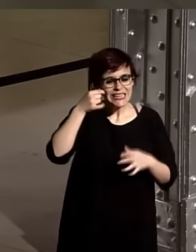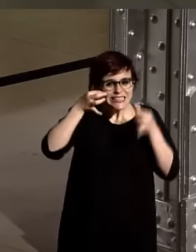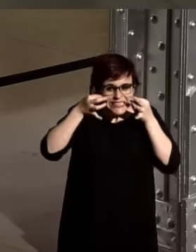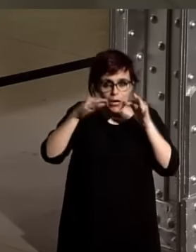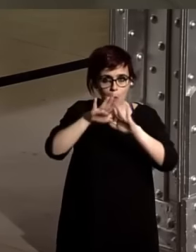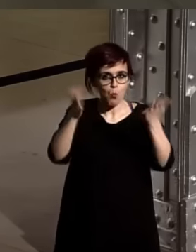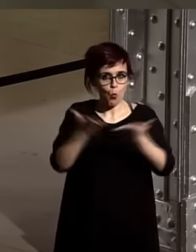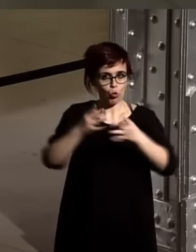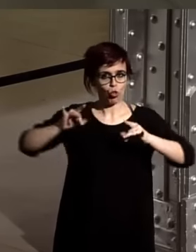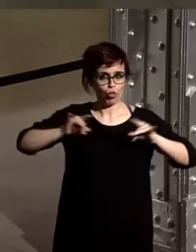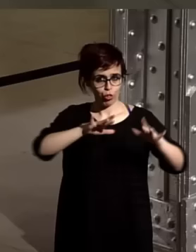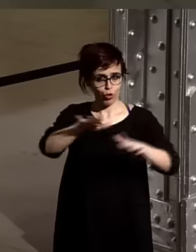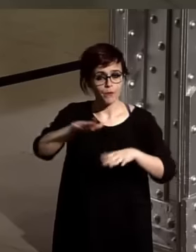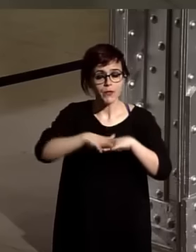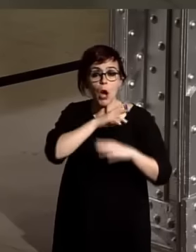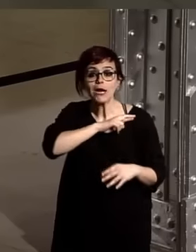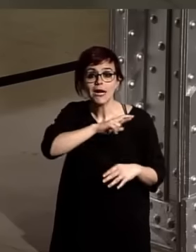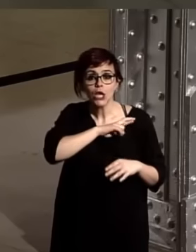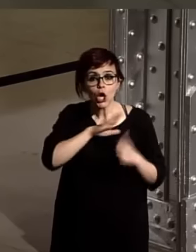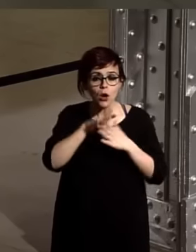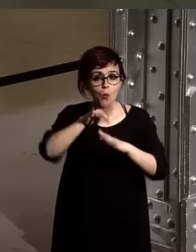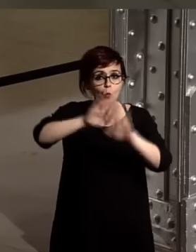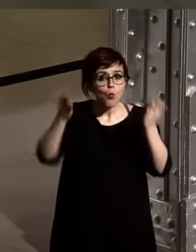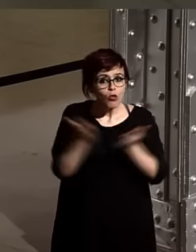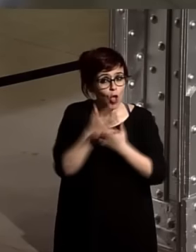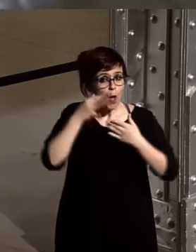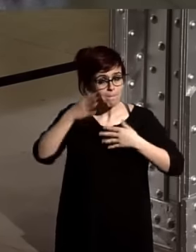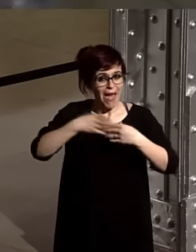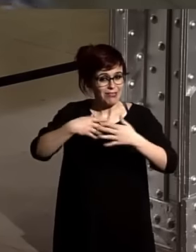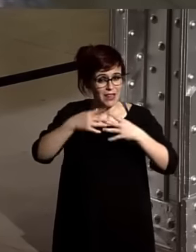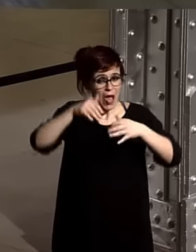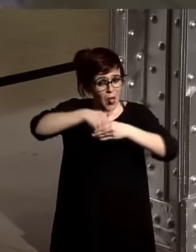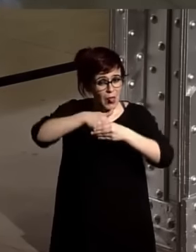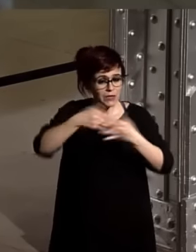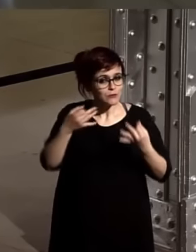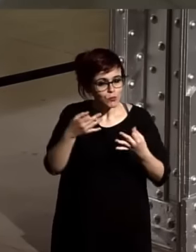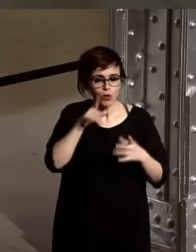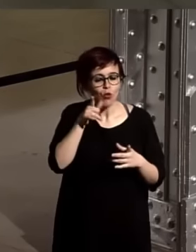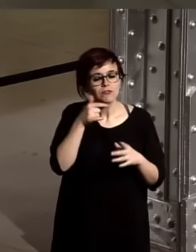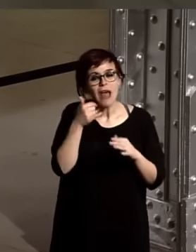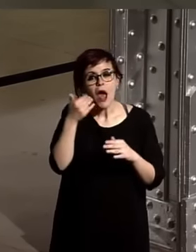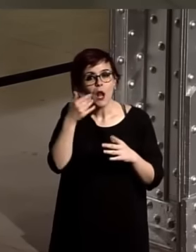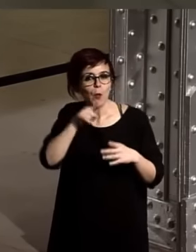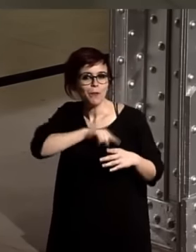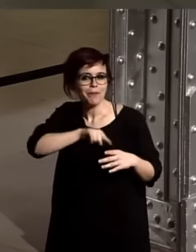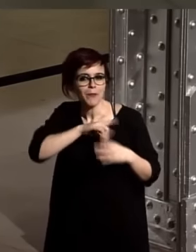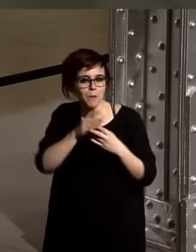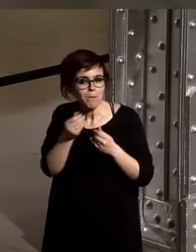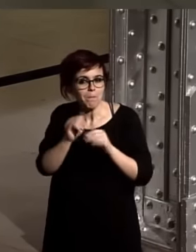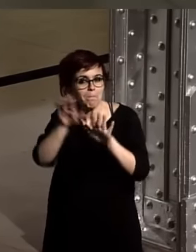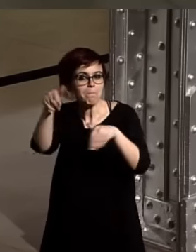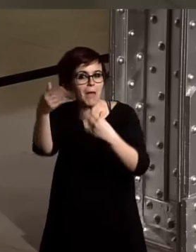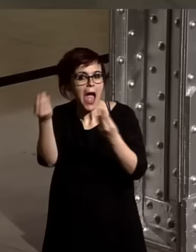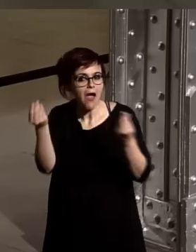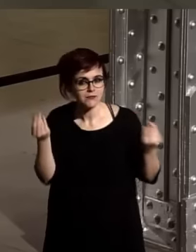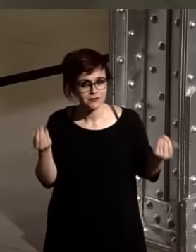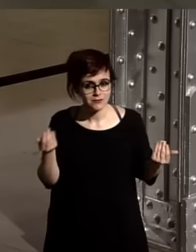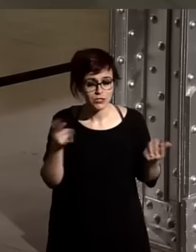en el que vivimos y la religión no se ocupa del mundo material sino de algo inmaterial que no tiene que ver con esto lo que es